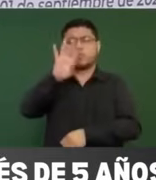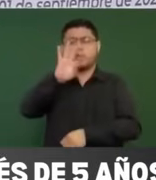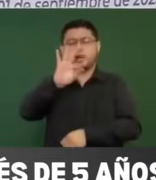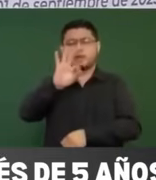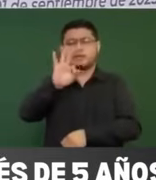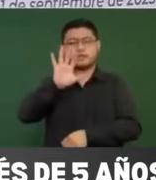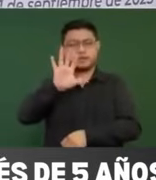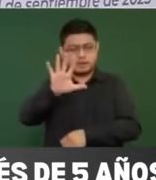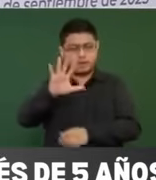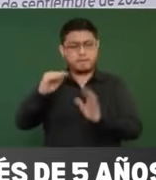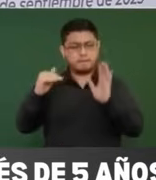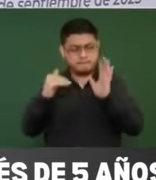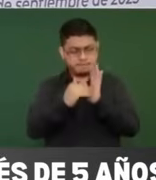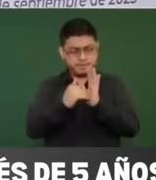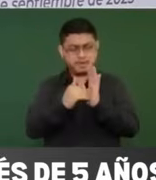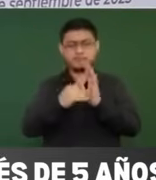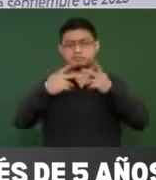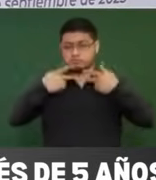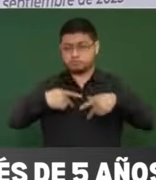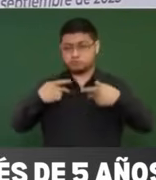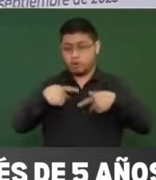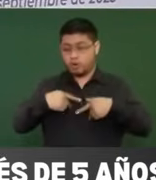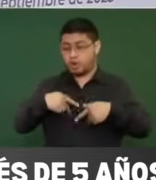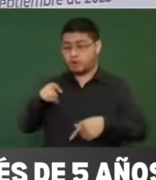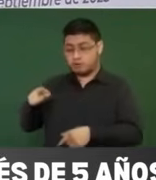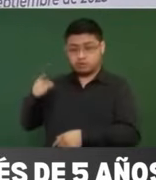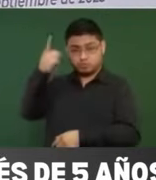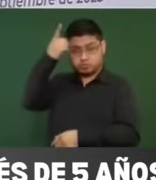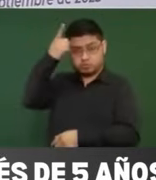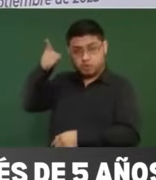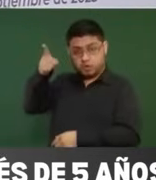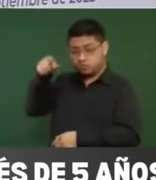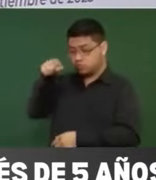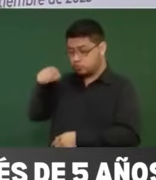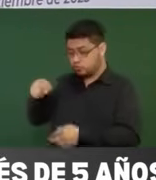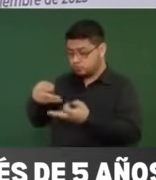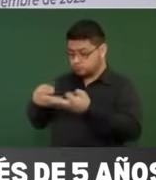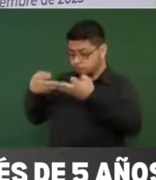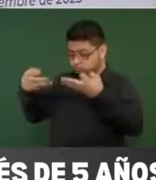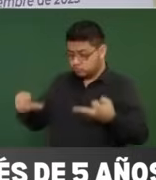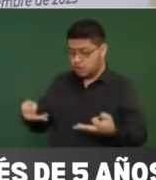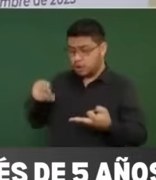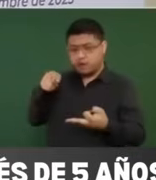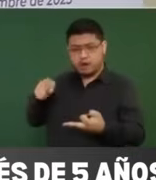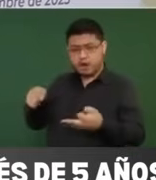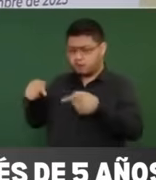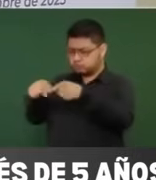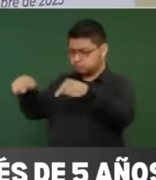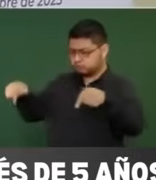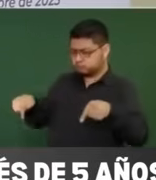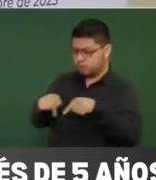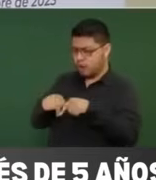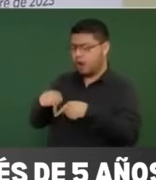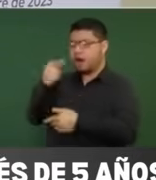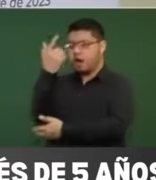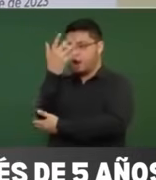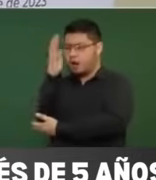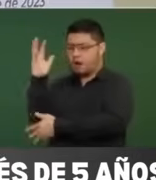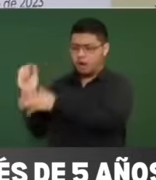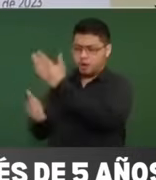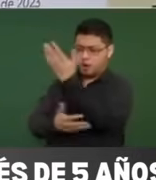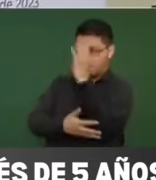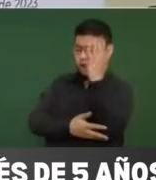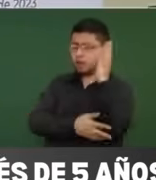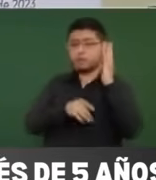445,463 comuneros, ejidatarios y pequeños propietarios que cultivan sus parcelas con árboles frutales y